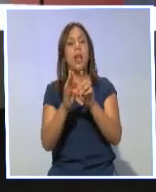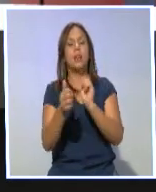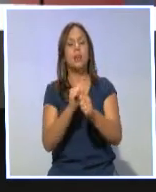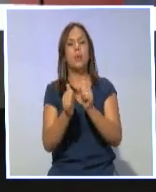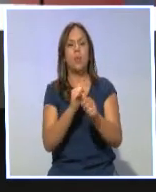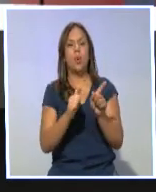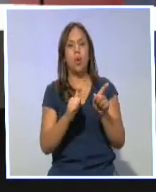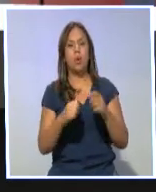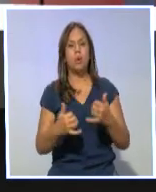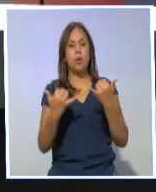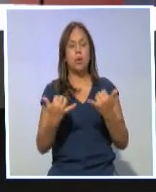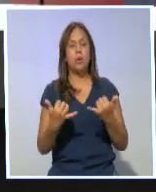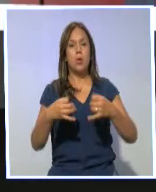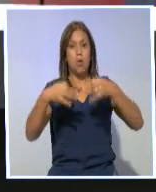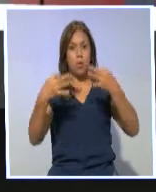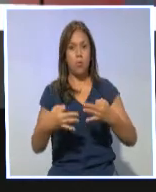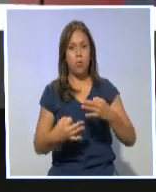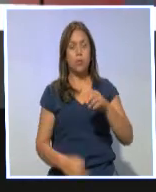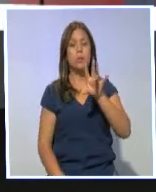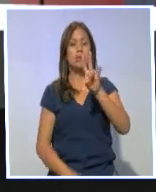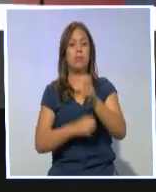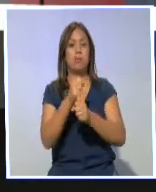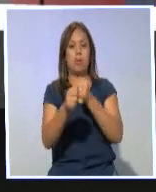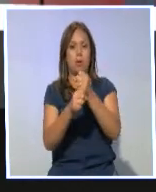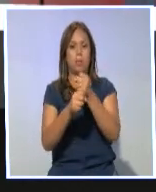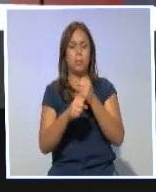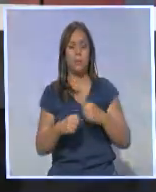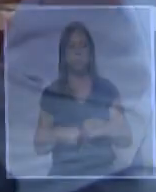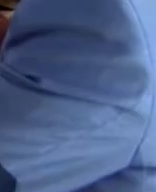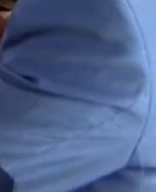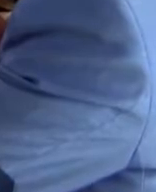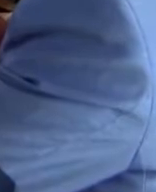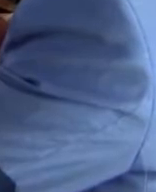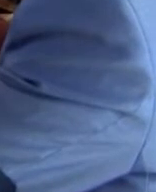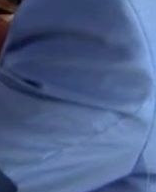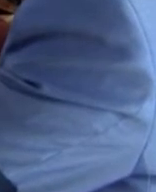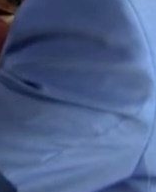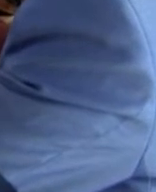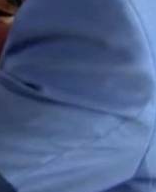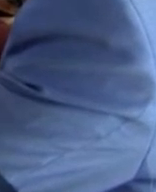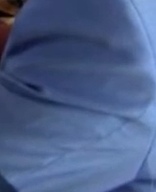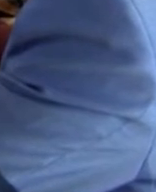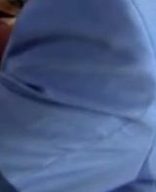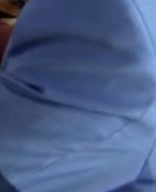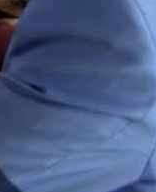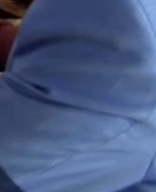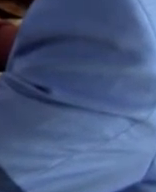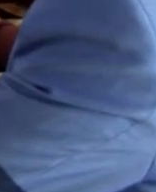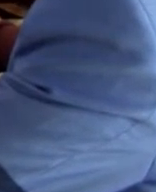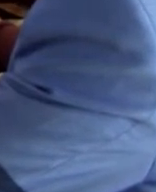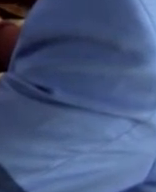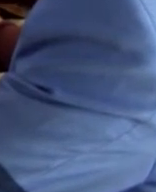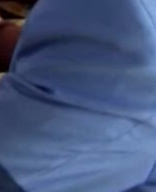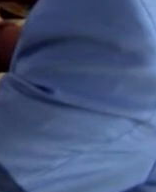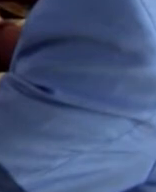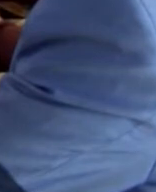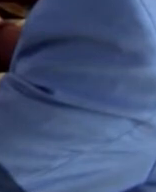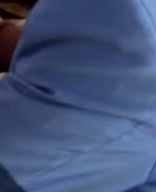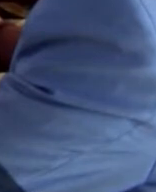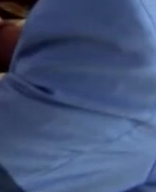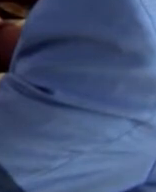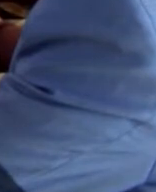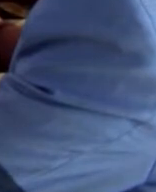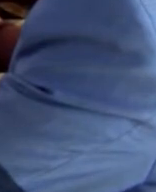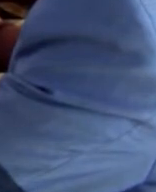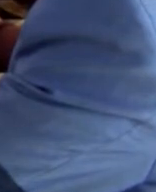deporte vigente desde hace 7 años. Ante el Grupo Parlamentario por el Deporte acudió la ministra del ramo, Andrea Sotomayor.